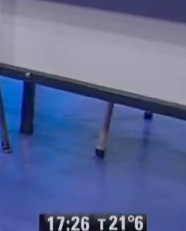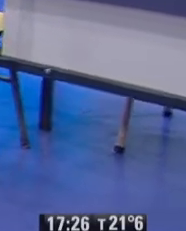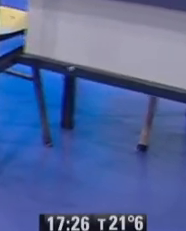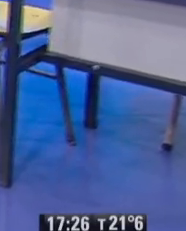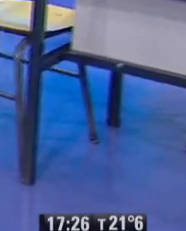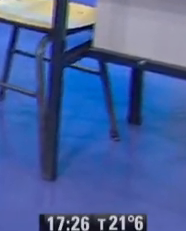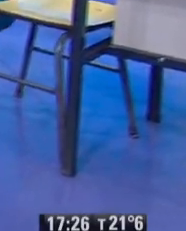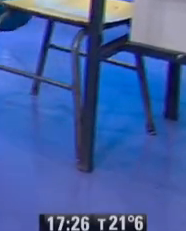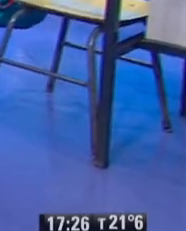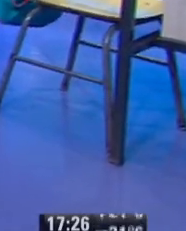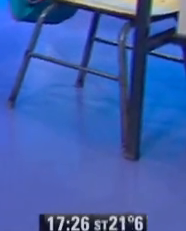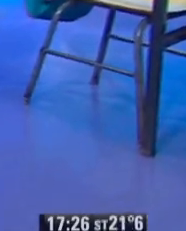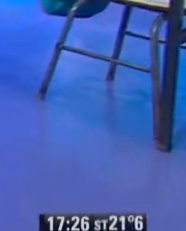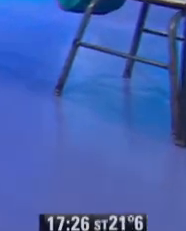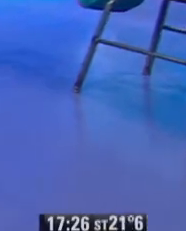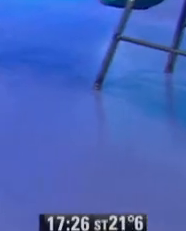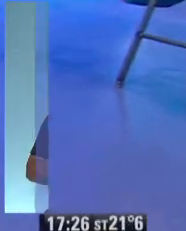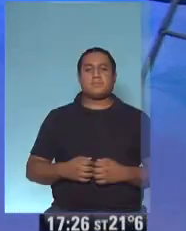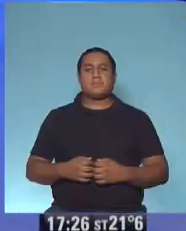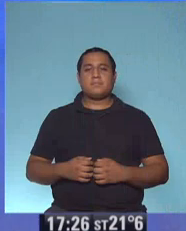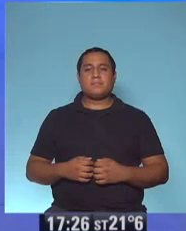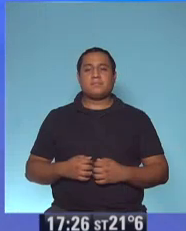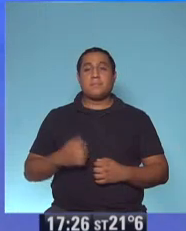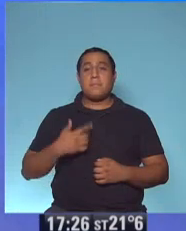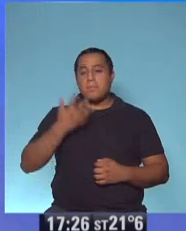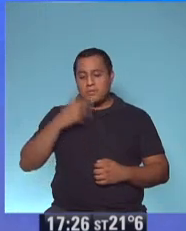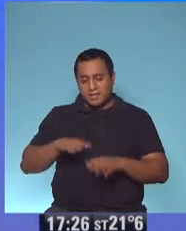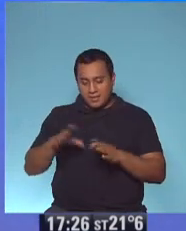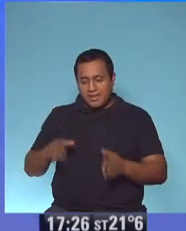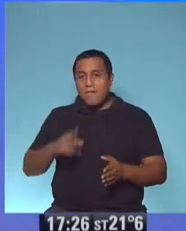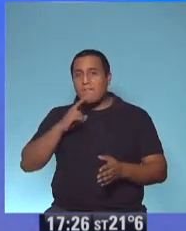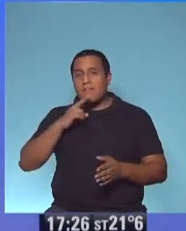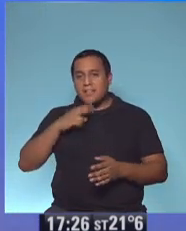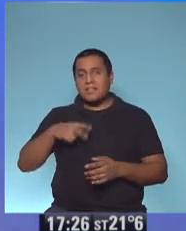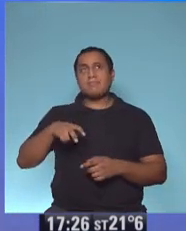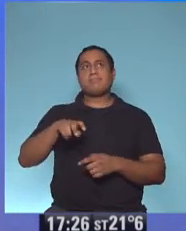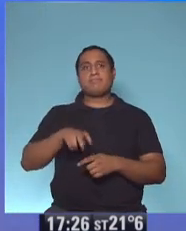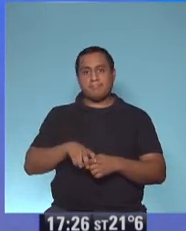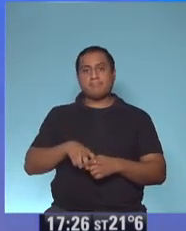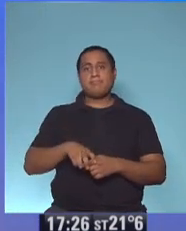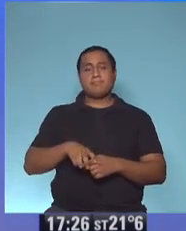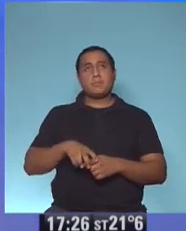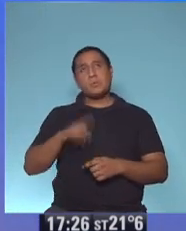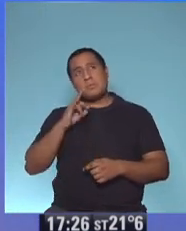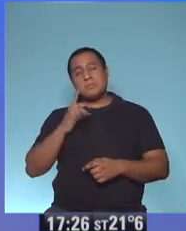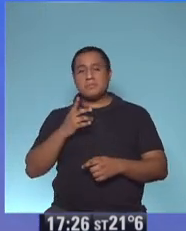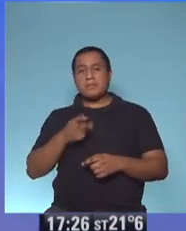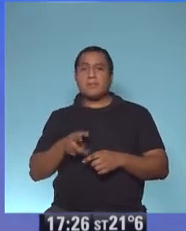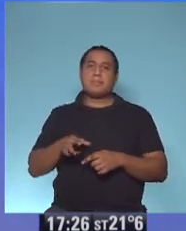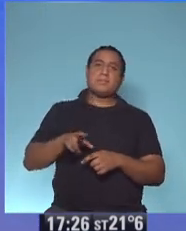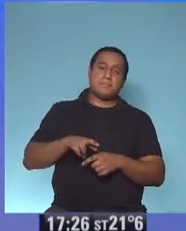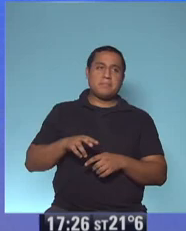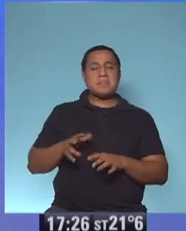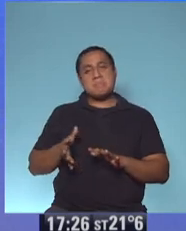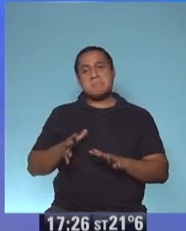cuento. A mí me gustaría elegir este verde, a ver si me siento así. No estoy tan cómoda. Muy bien. Si hago así,